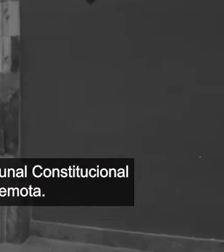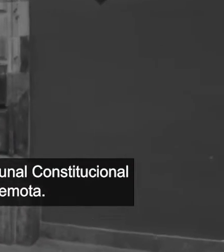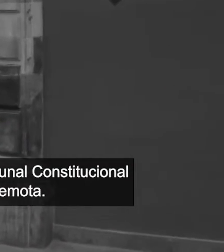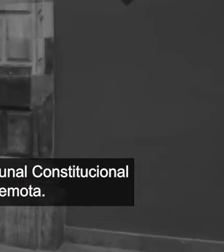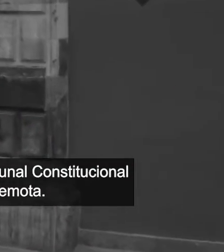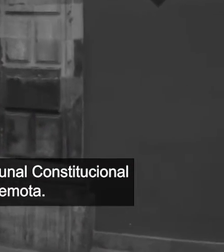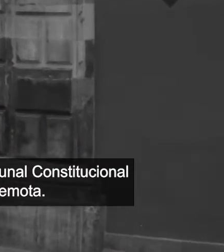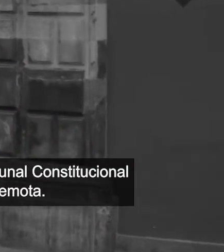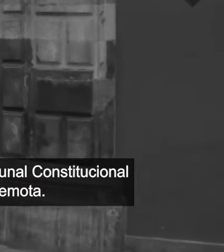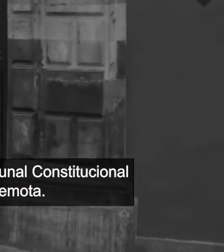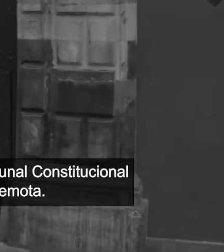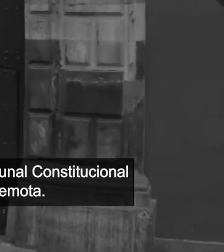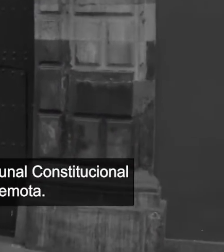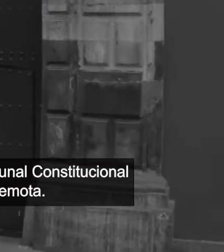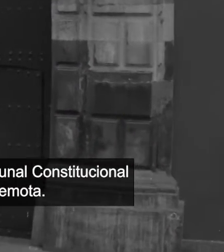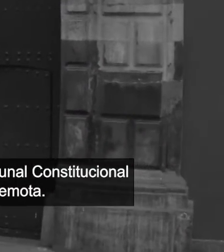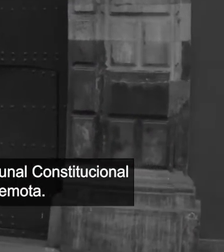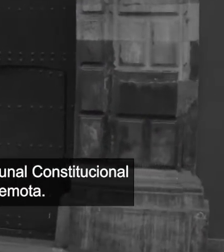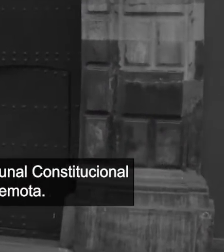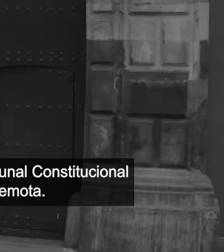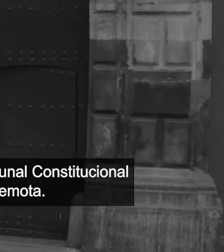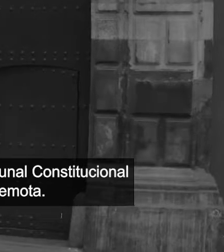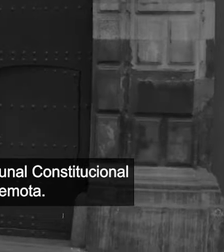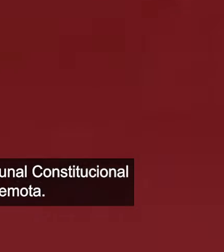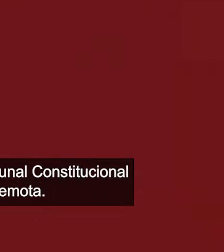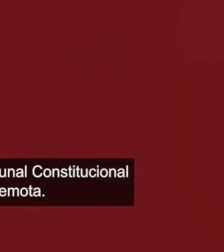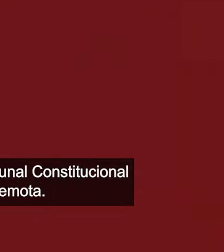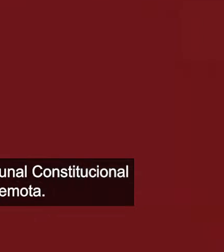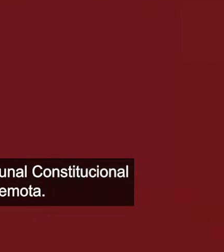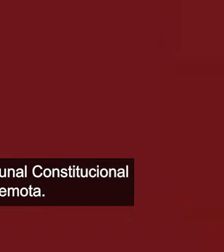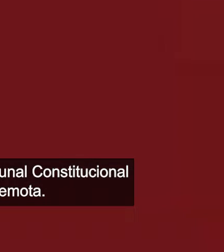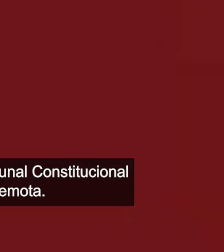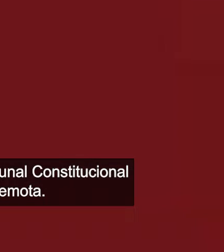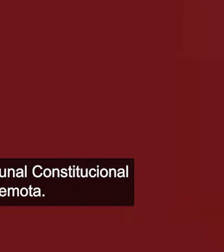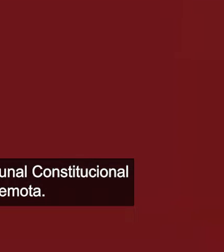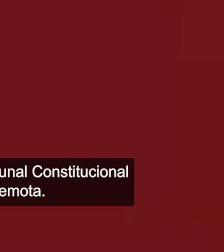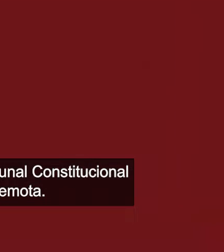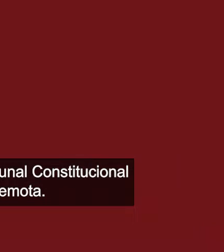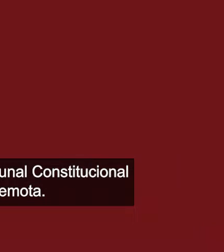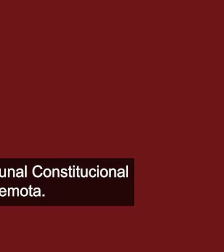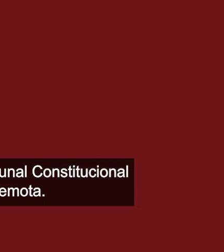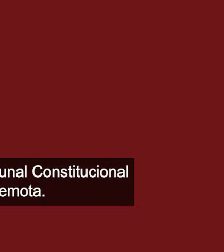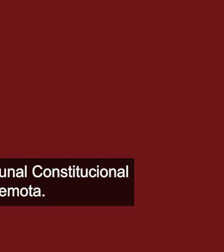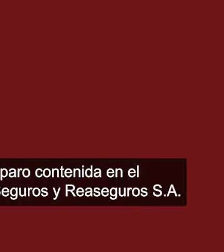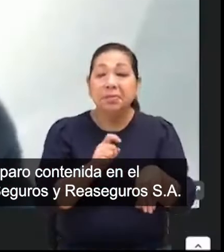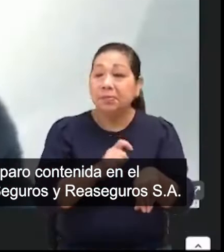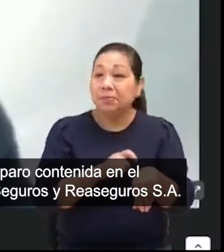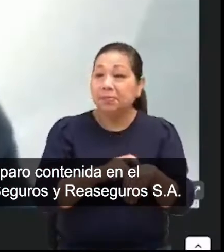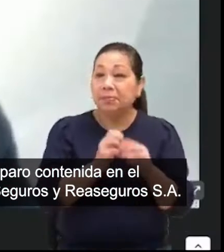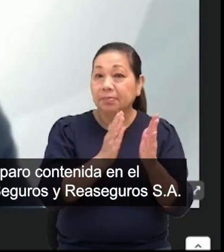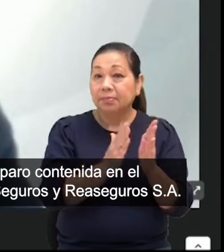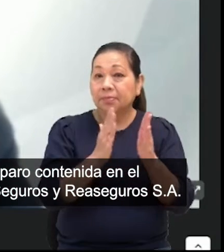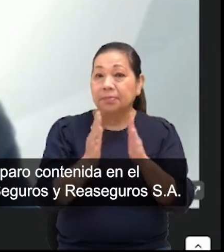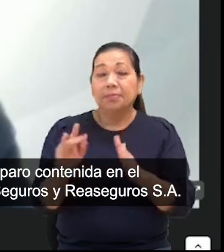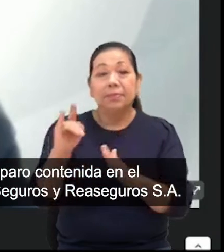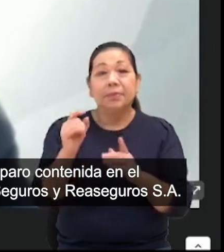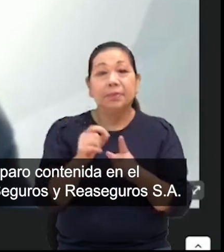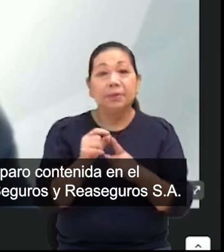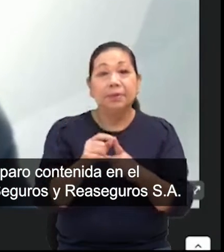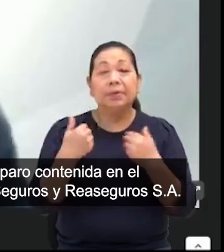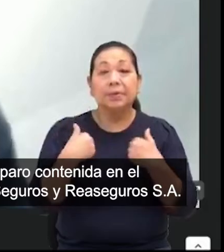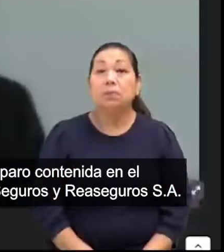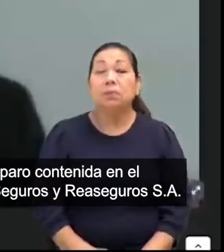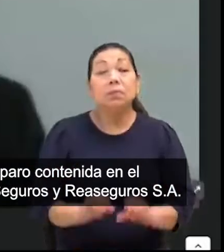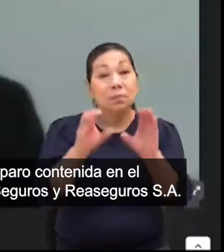ukupi, magistradokuna votanallapaq ñasaqirunku kimsa chunka constitucional mañakuykunata. Huñunakuymi